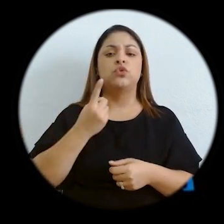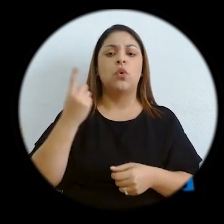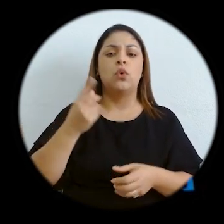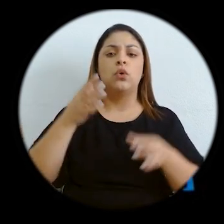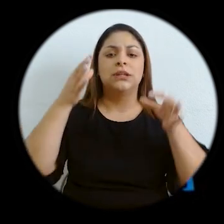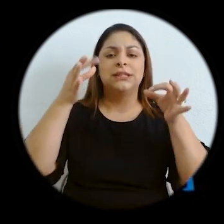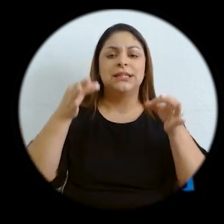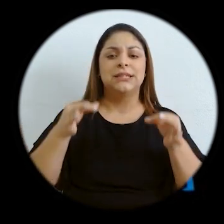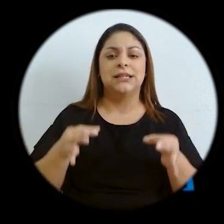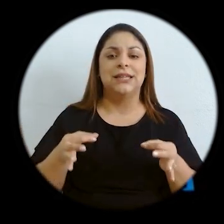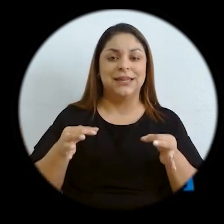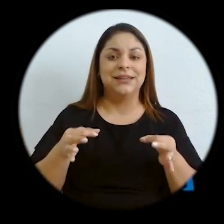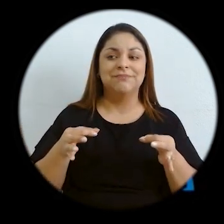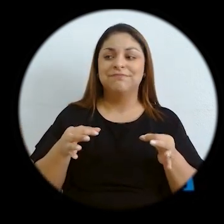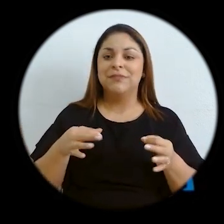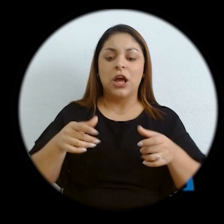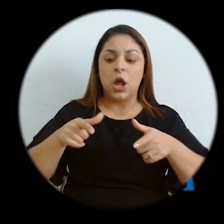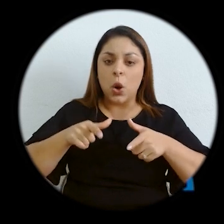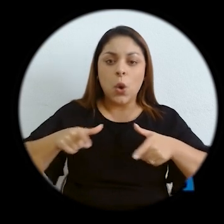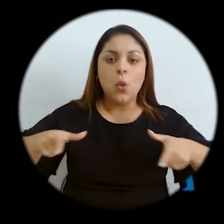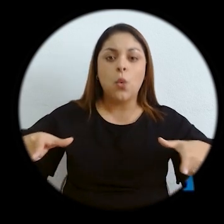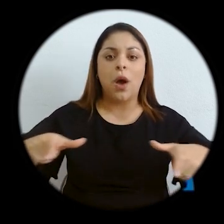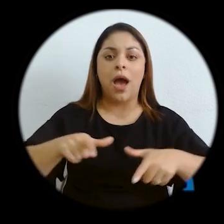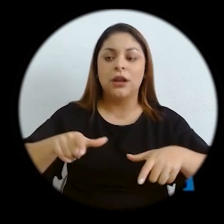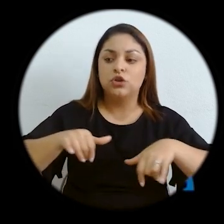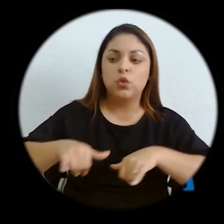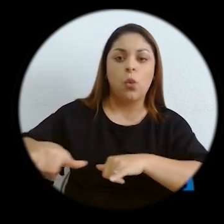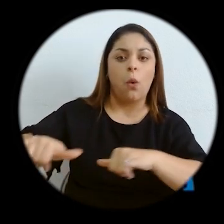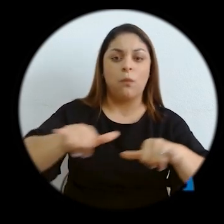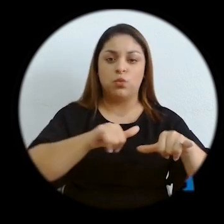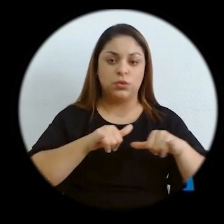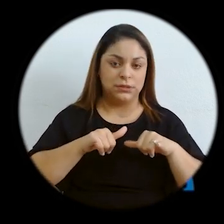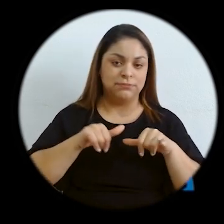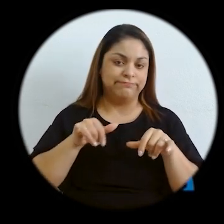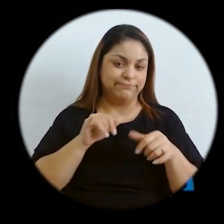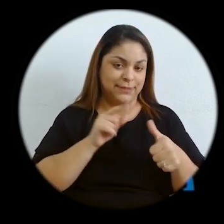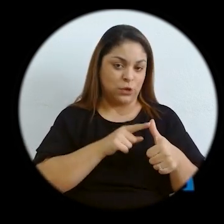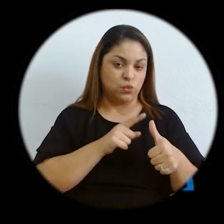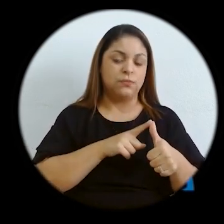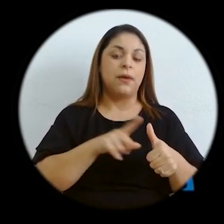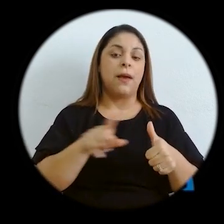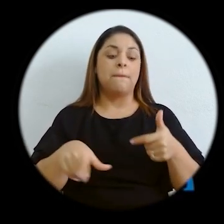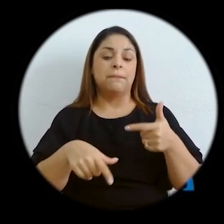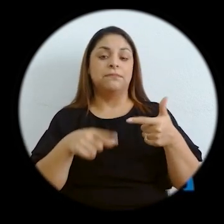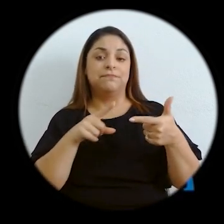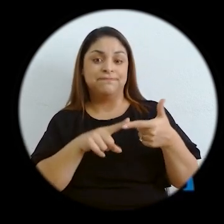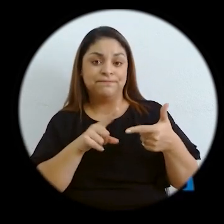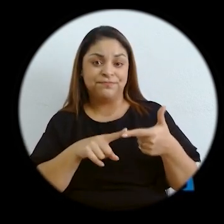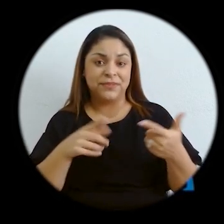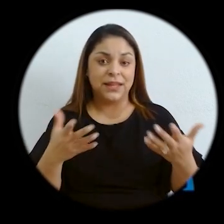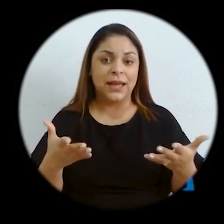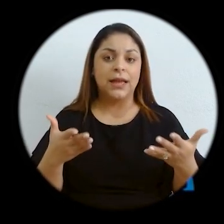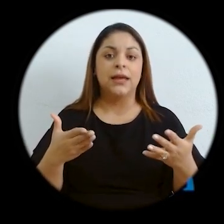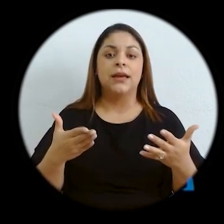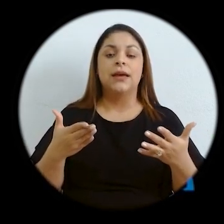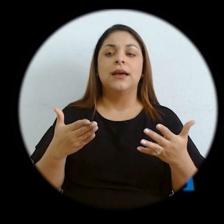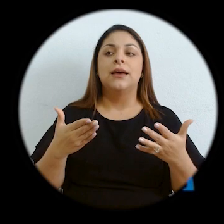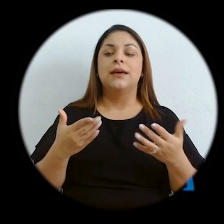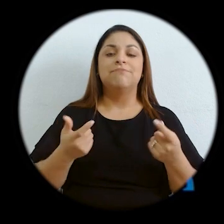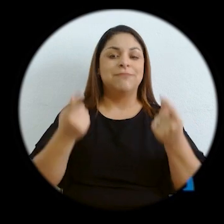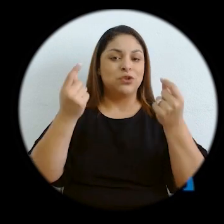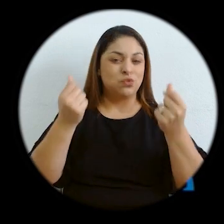se construyen o cómo se ponen en marcha zonas comunes, sino partidas grandes del presupuesto que los ciudadanos